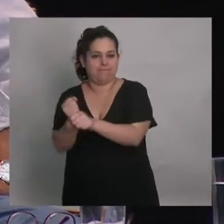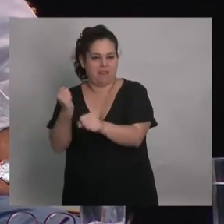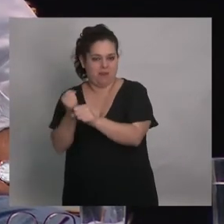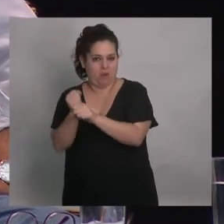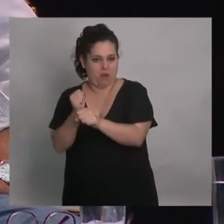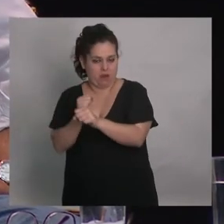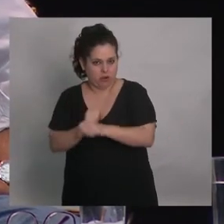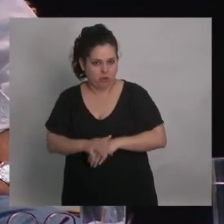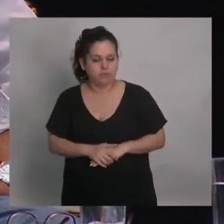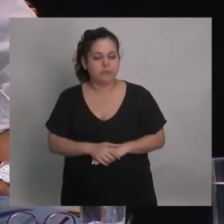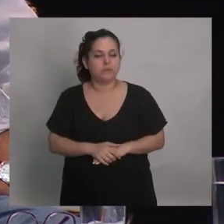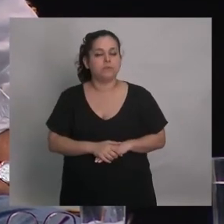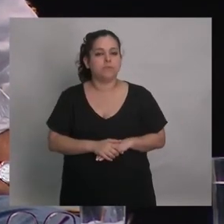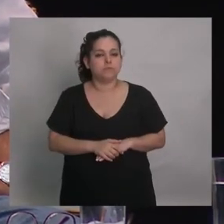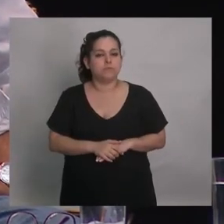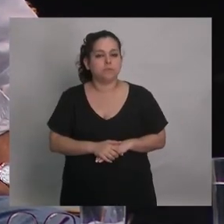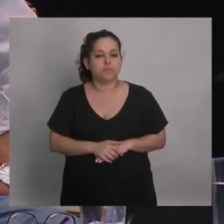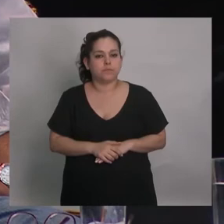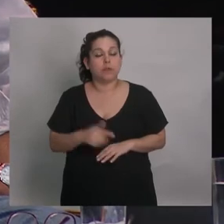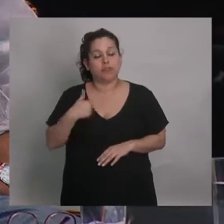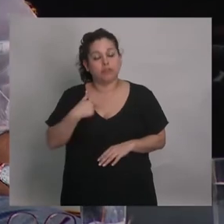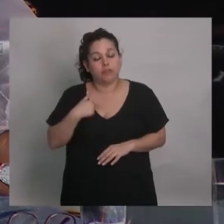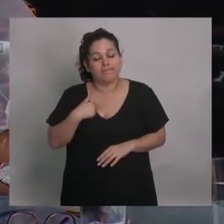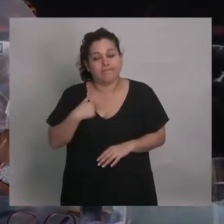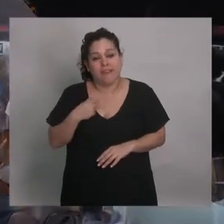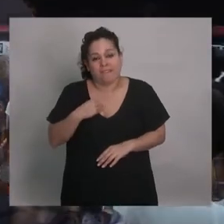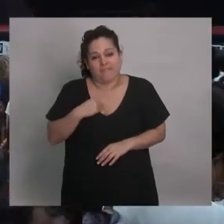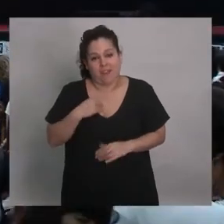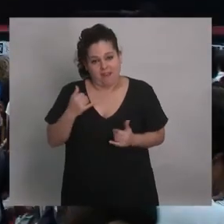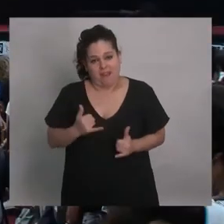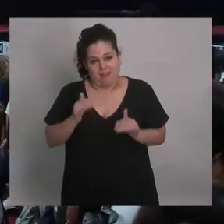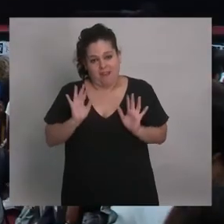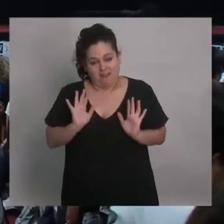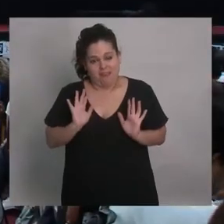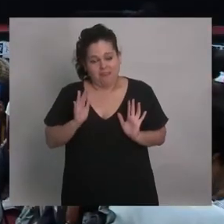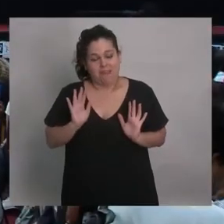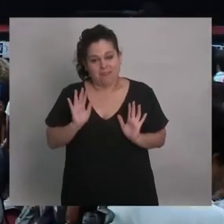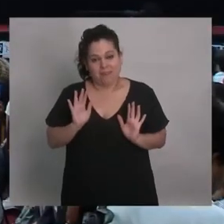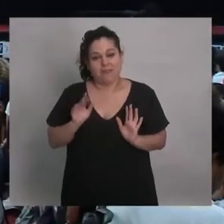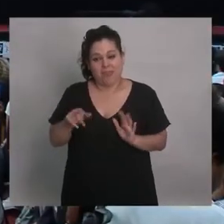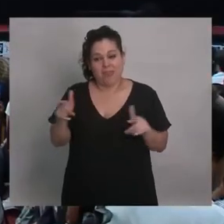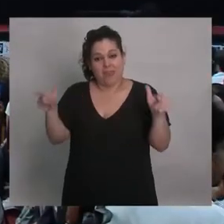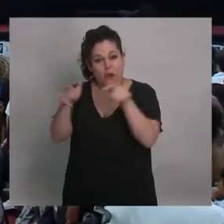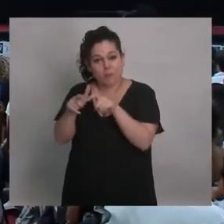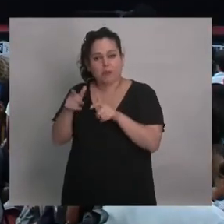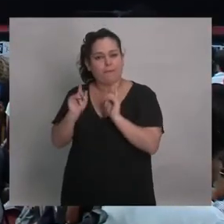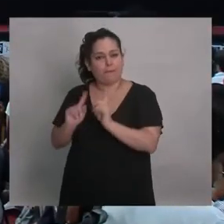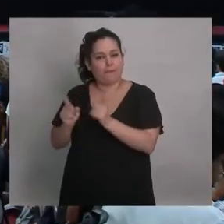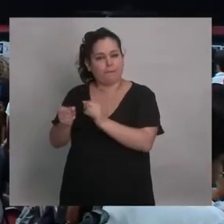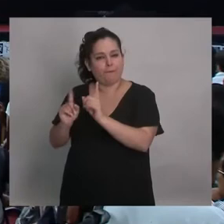yo tengo la esperanza de que es la comisión sobreviva